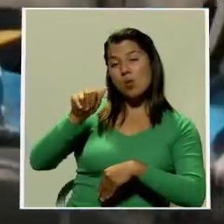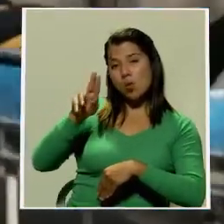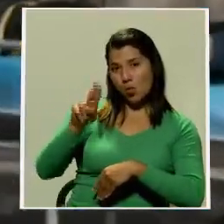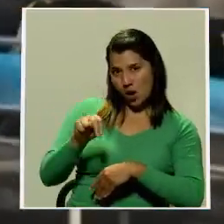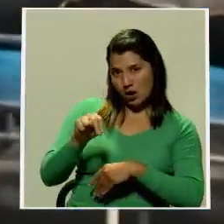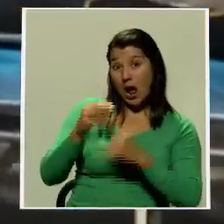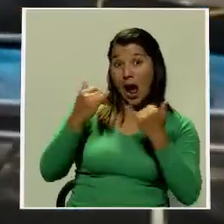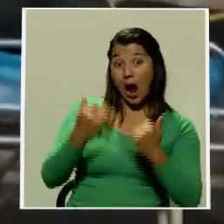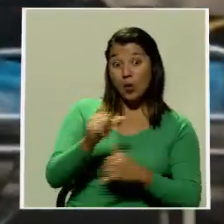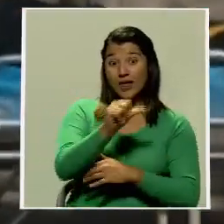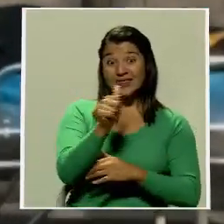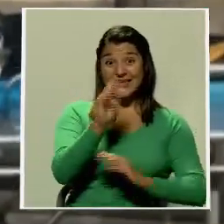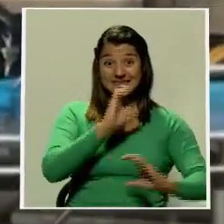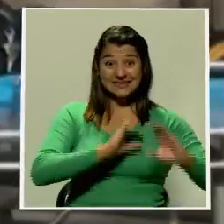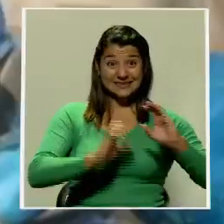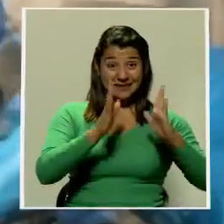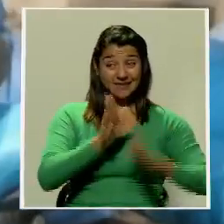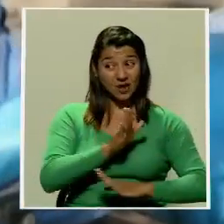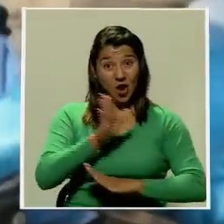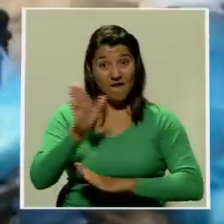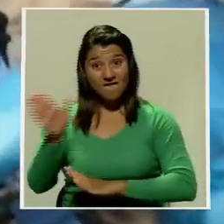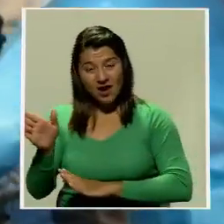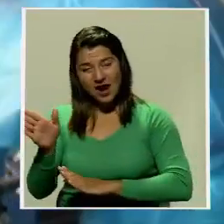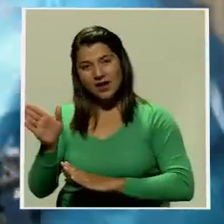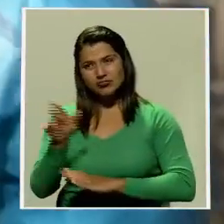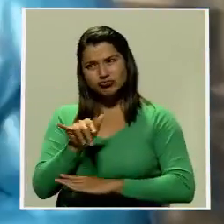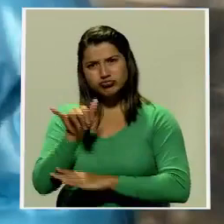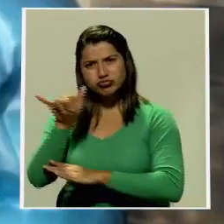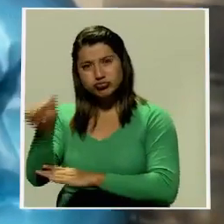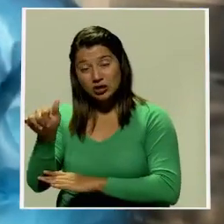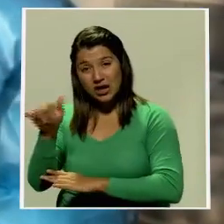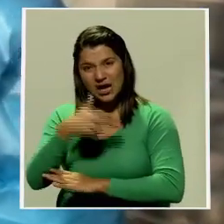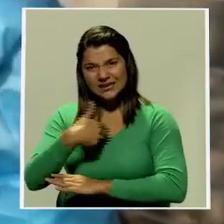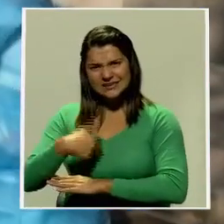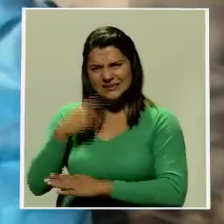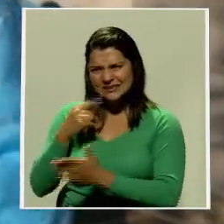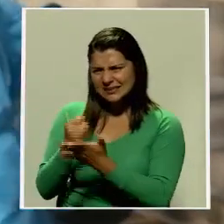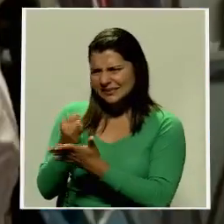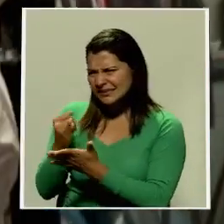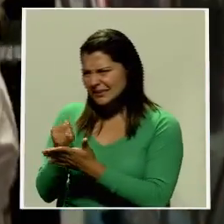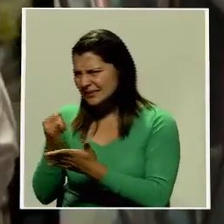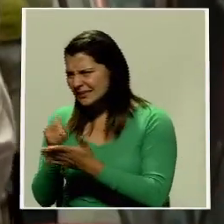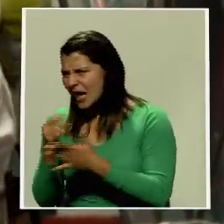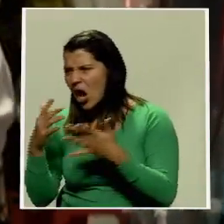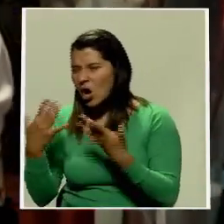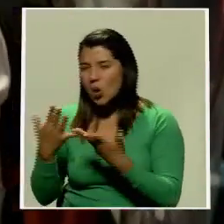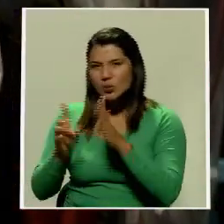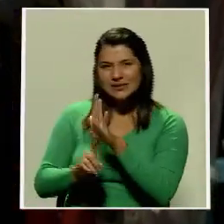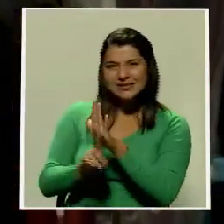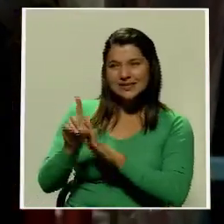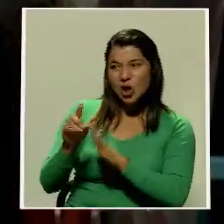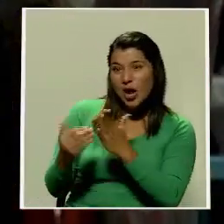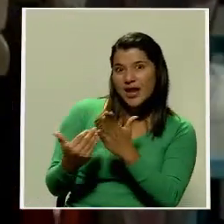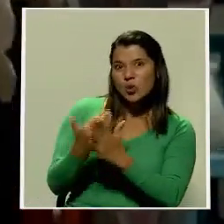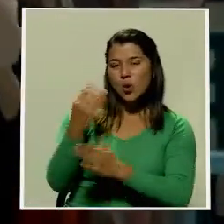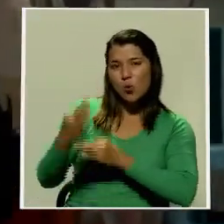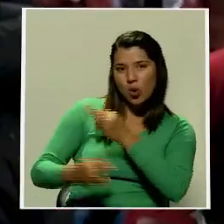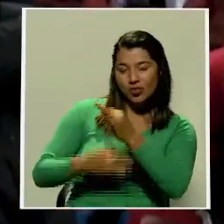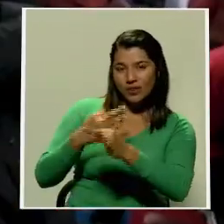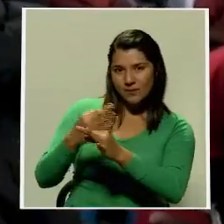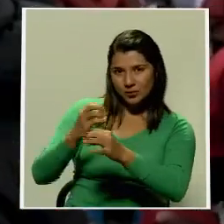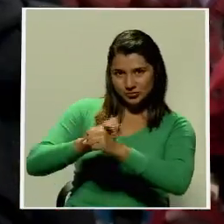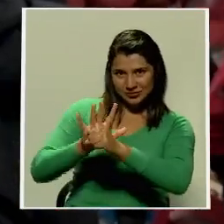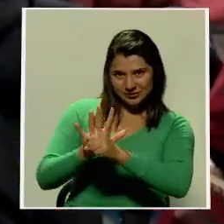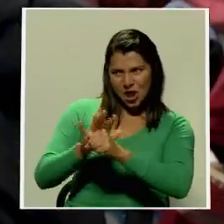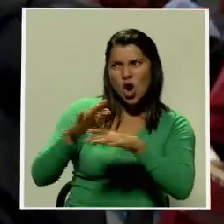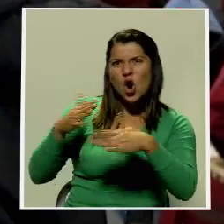China para intentar analizar los orígenes de la nueva cepa de coronavirus y saber cómo se transmitió al hombre. Pero esta